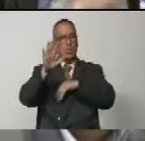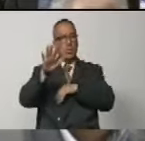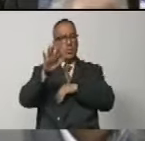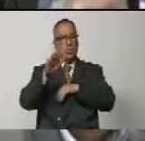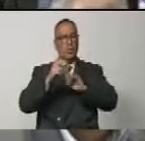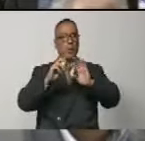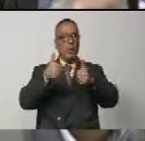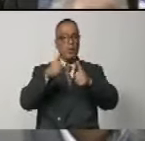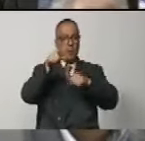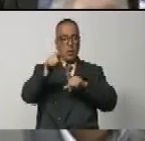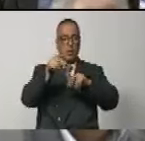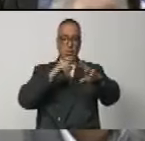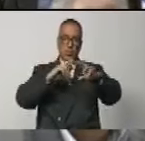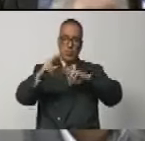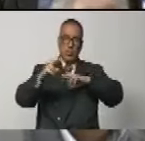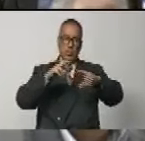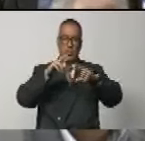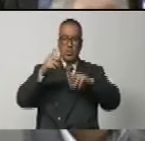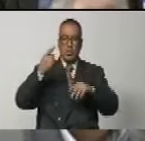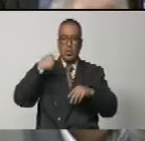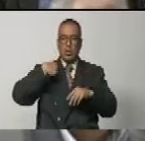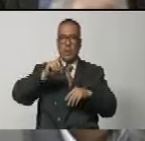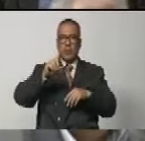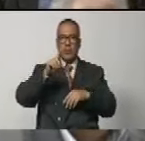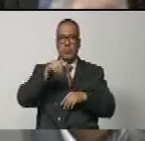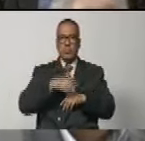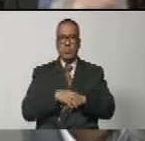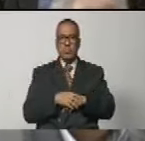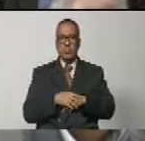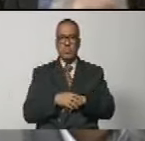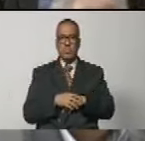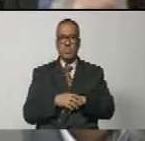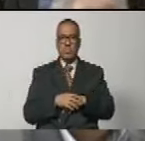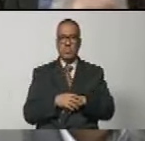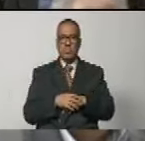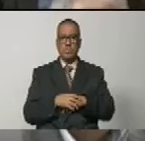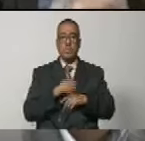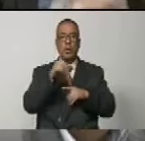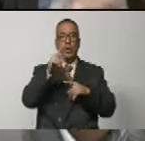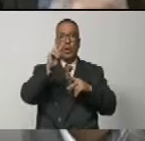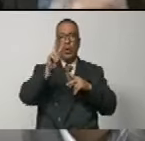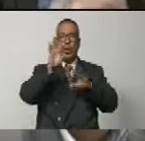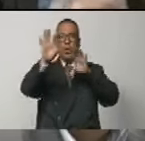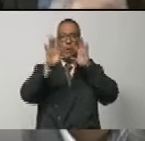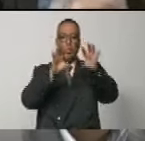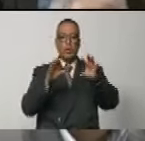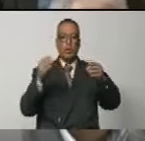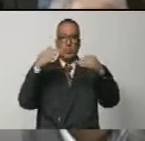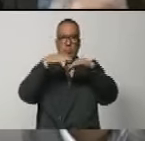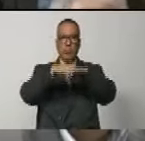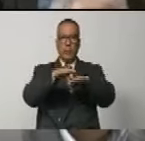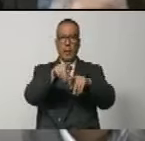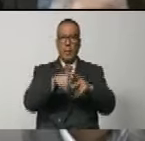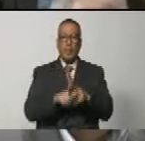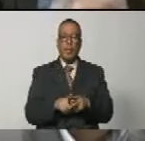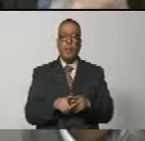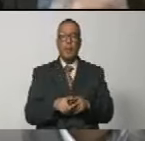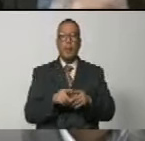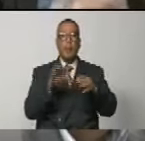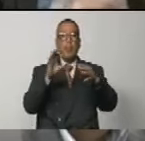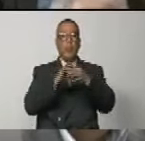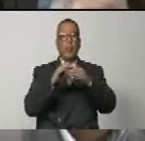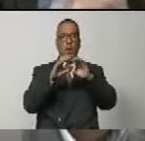1975. La principal relación que hemos tenido es desde que ambos países son miembros de